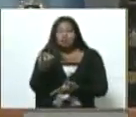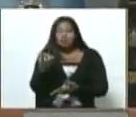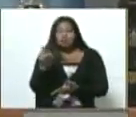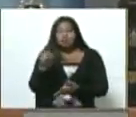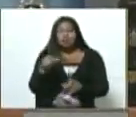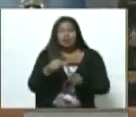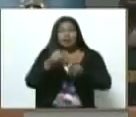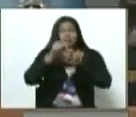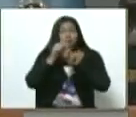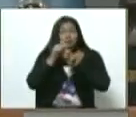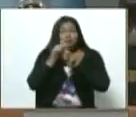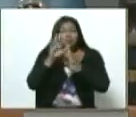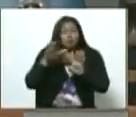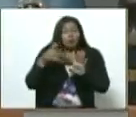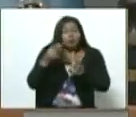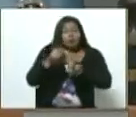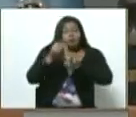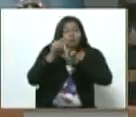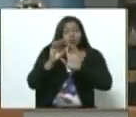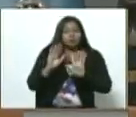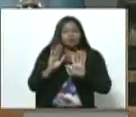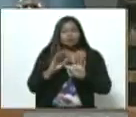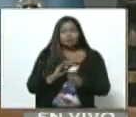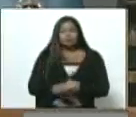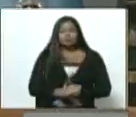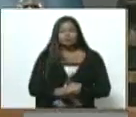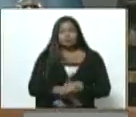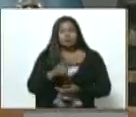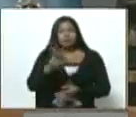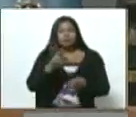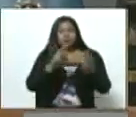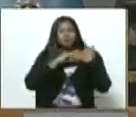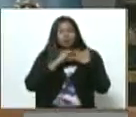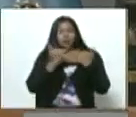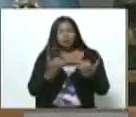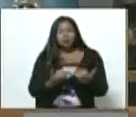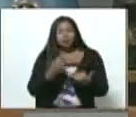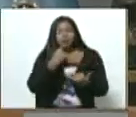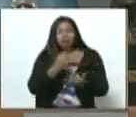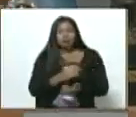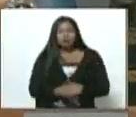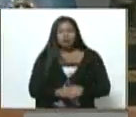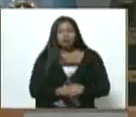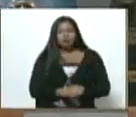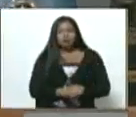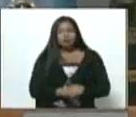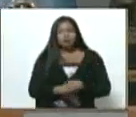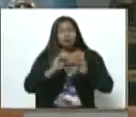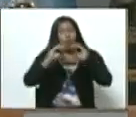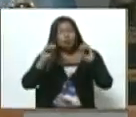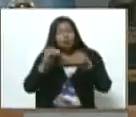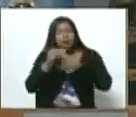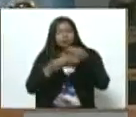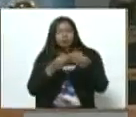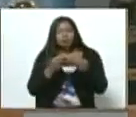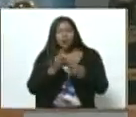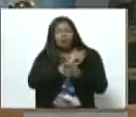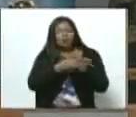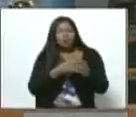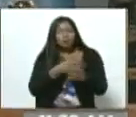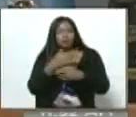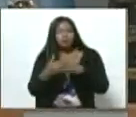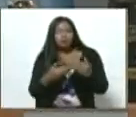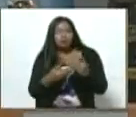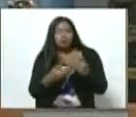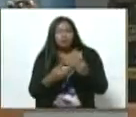sido elegibles, son elegibles en estos 3 cargos que les dije, y para su consulta, la consulta del Poder